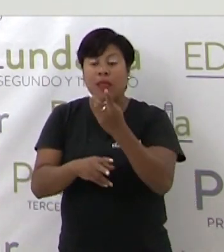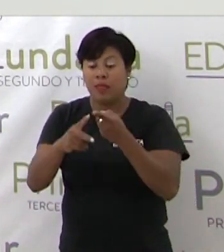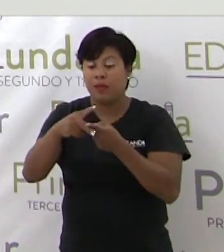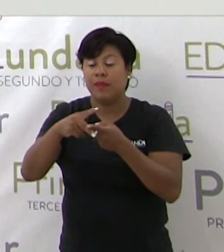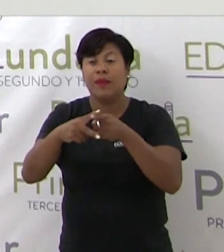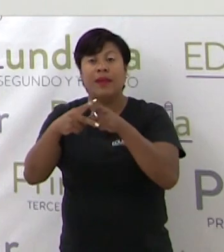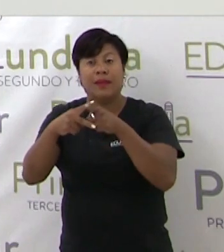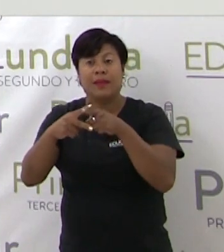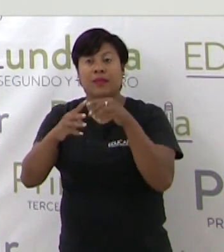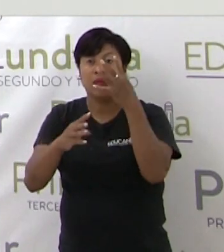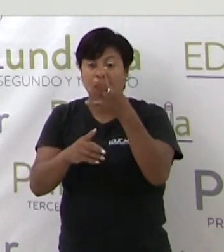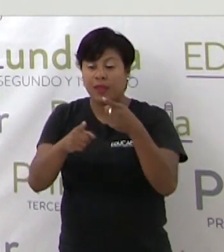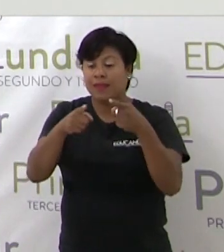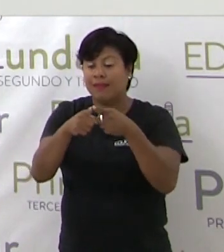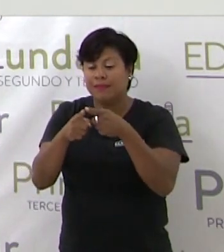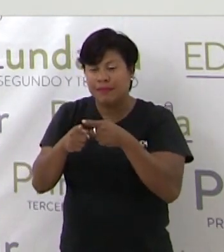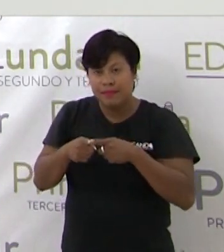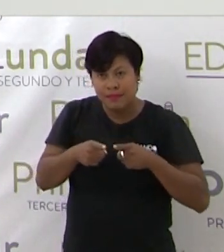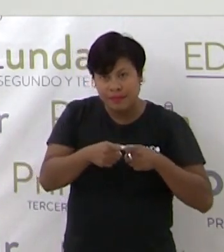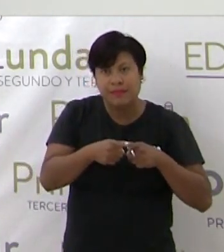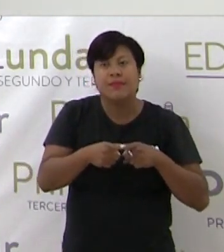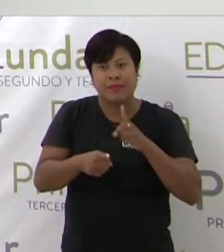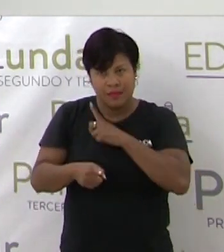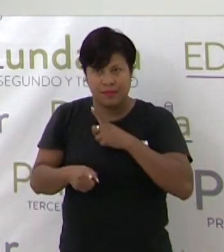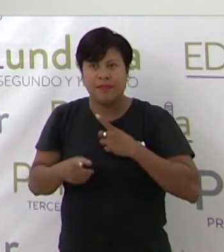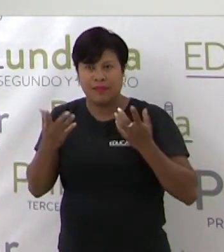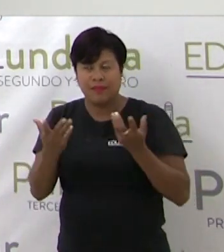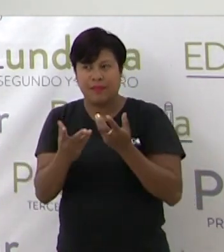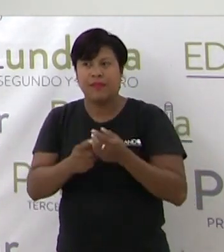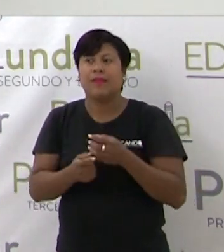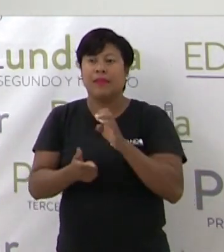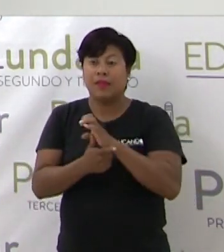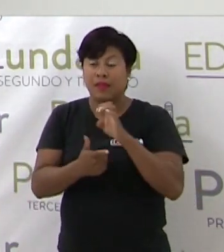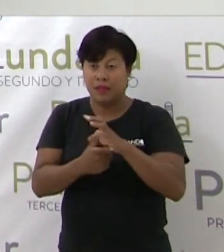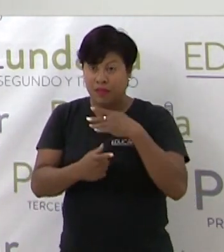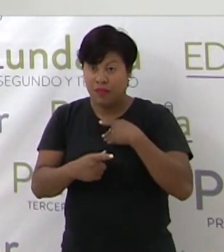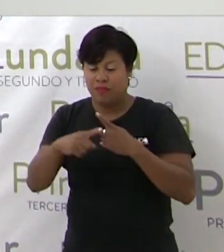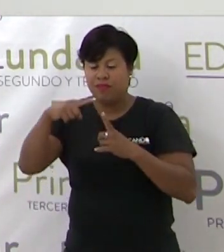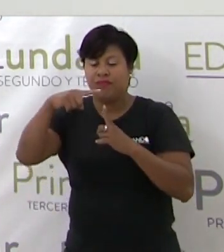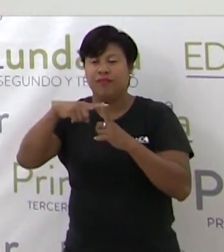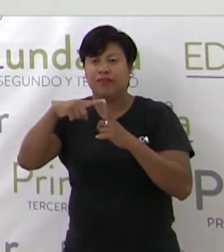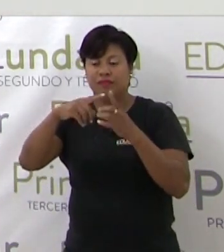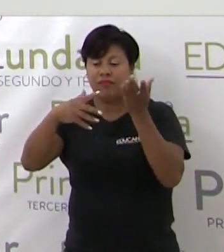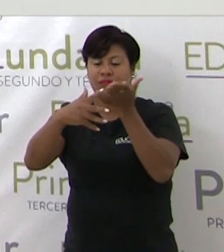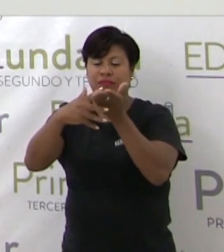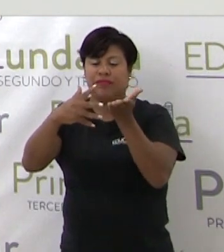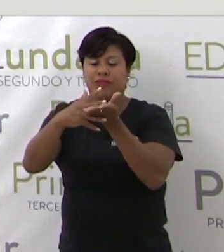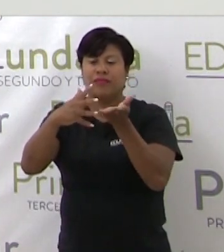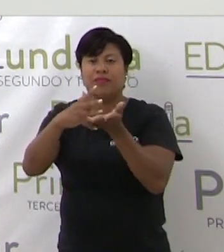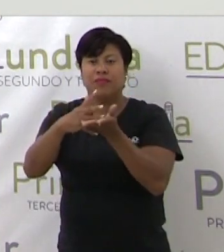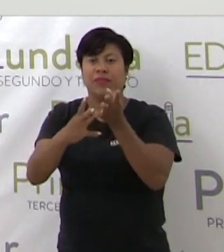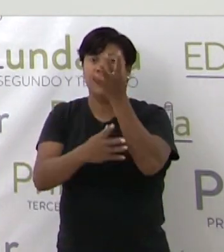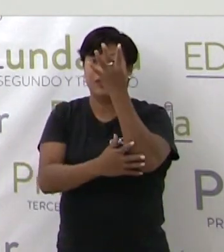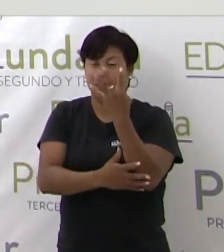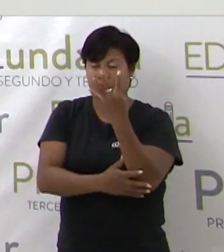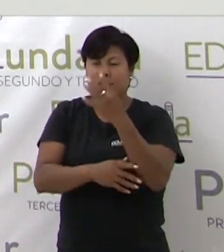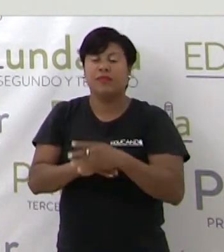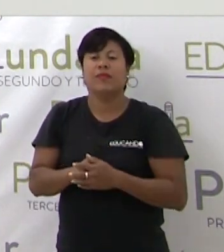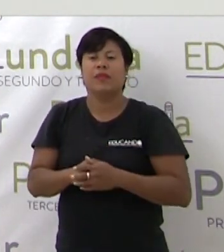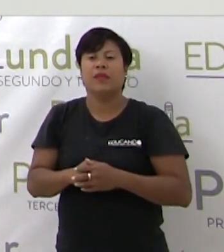vértices o los 4 los ángulos que tengo que estar localizando. Entonces lo voy a dividir entre 4 y esto lo